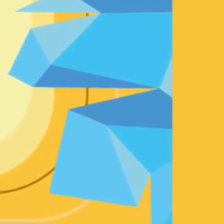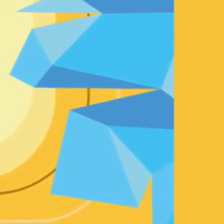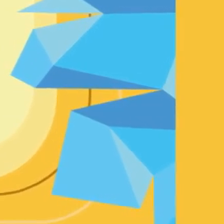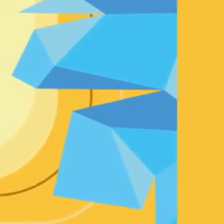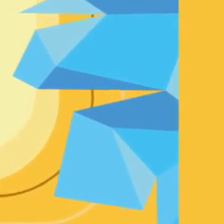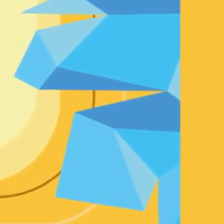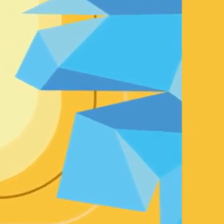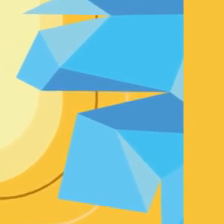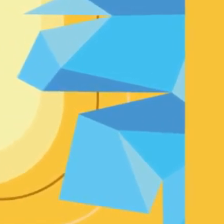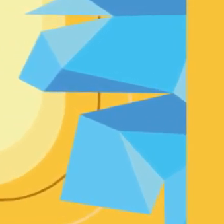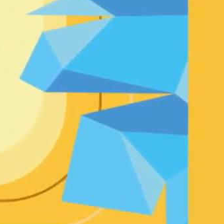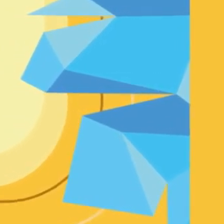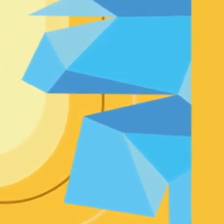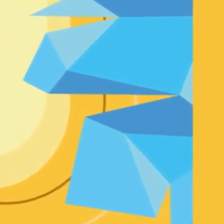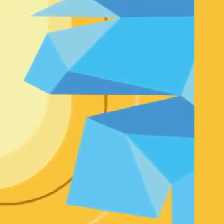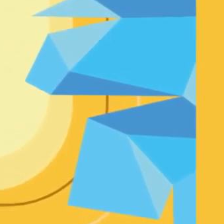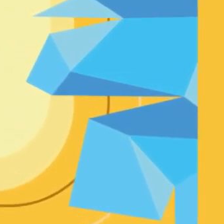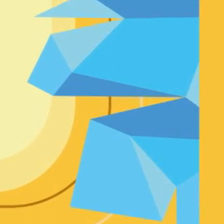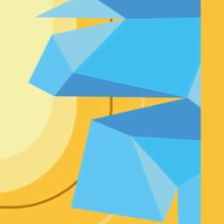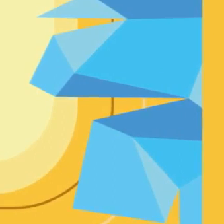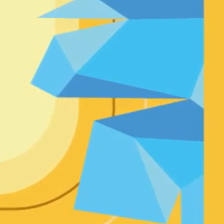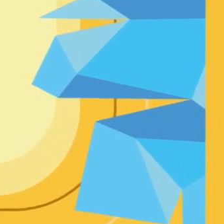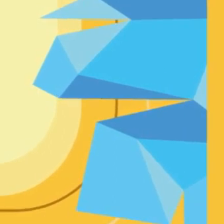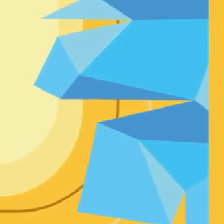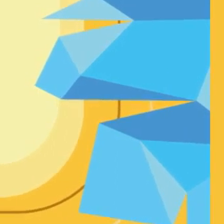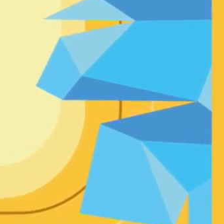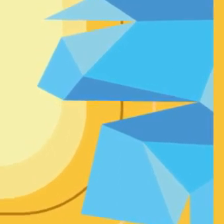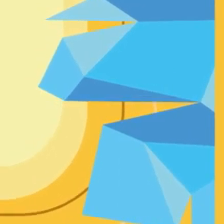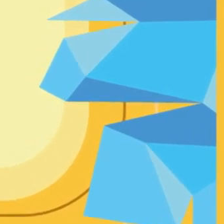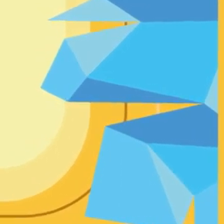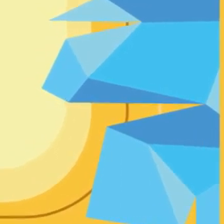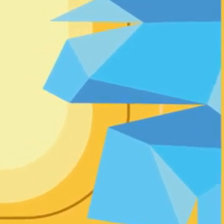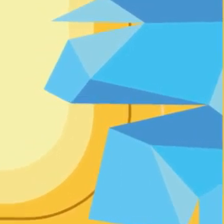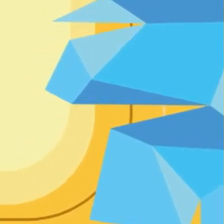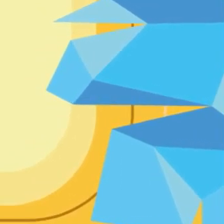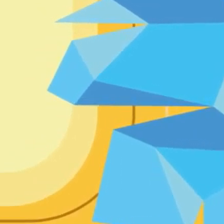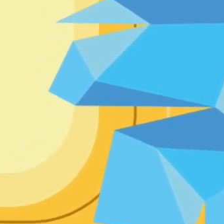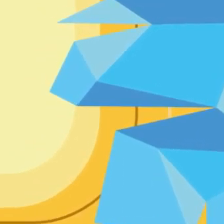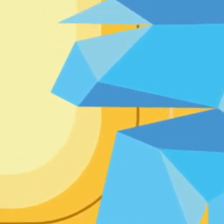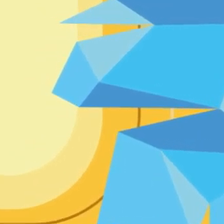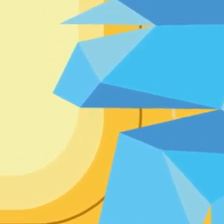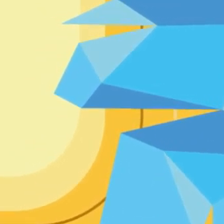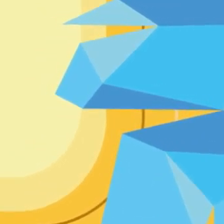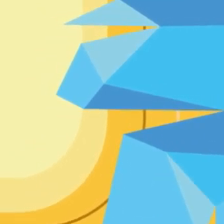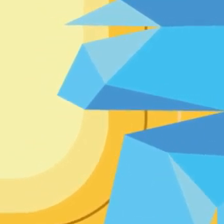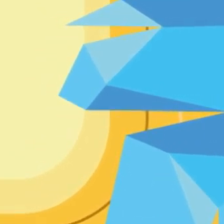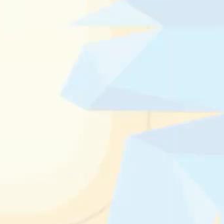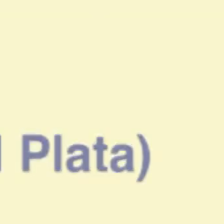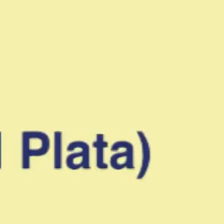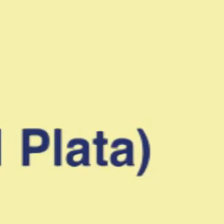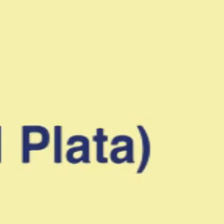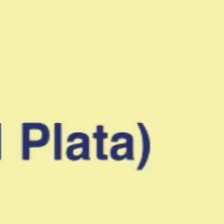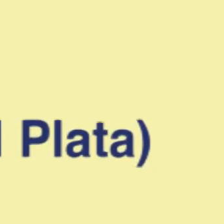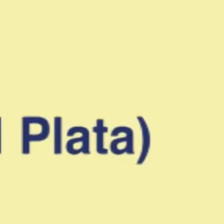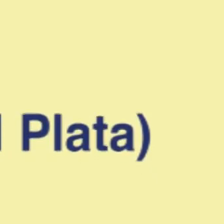corresponde a la participación grupal de estudiantes de primaria en el crecimiento de un jardín de cristales, las instituciones ganadoras son: